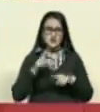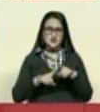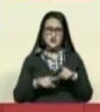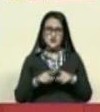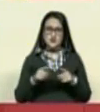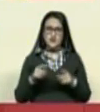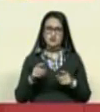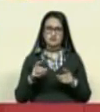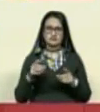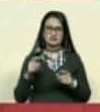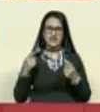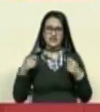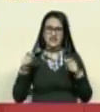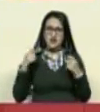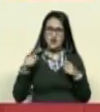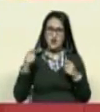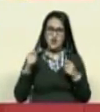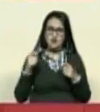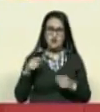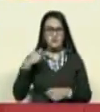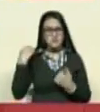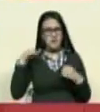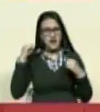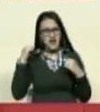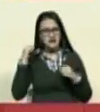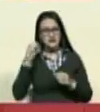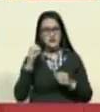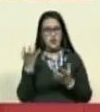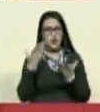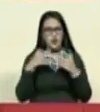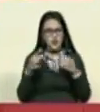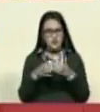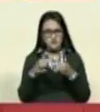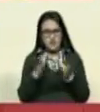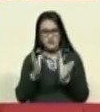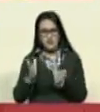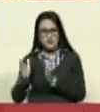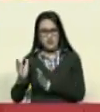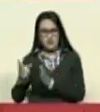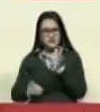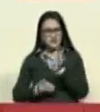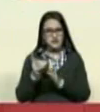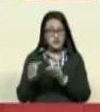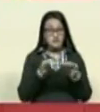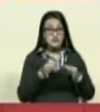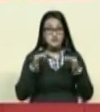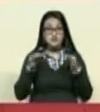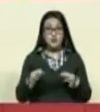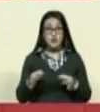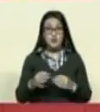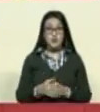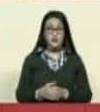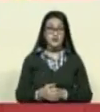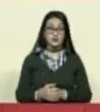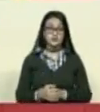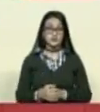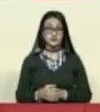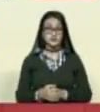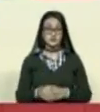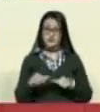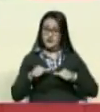teórico, doctrinario, práctico, organizativo, desarrollarlo, consolidarlo de